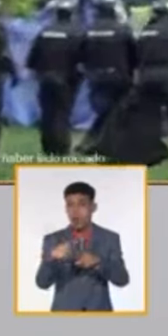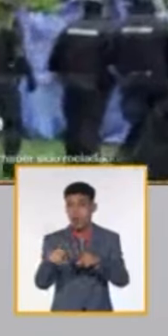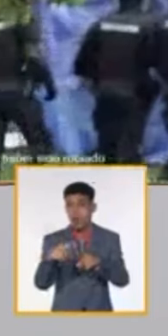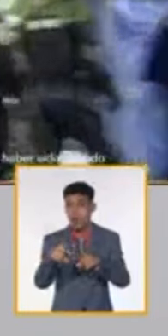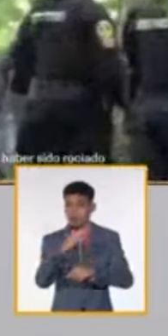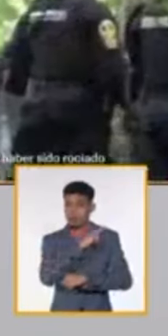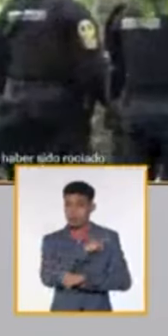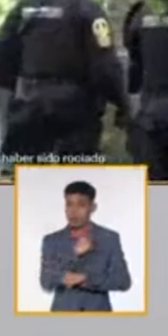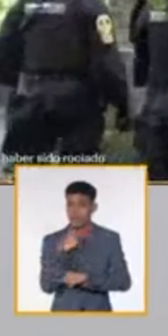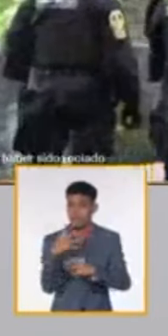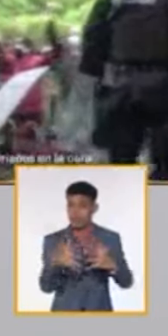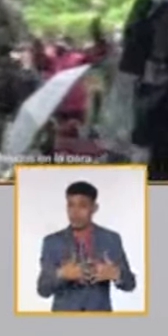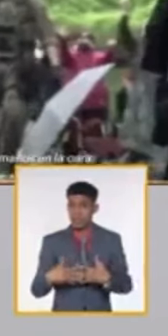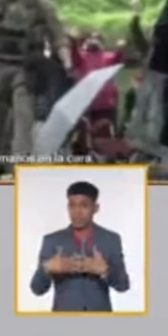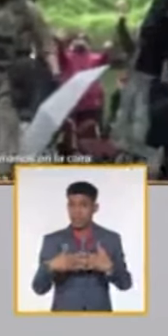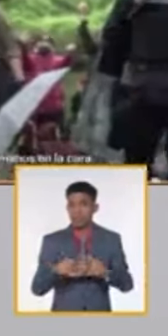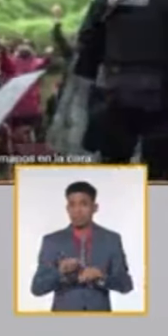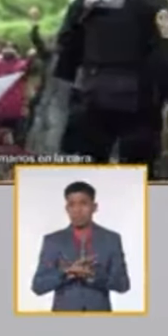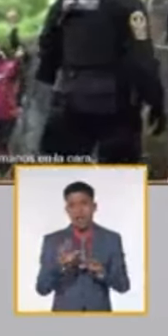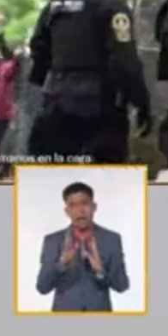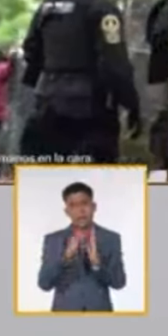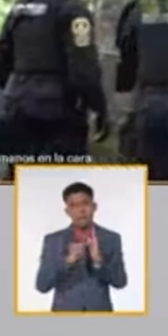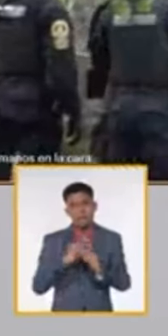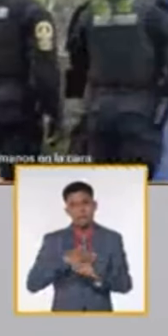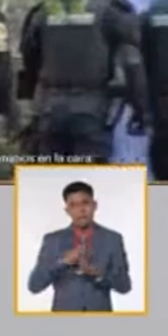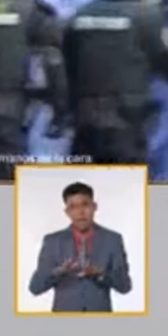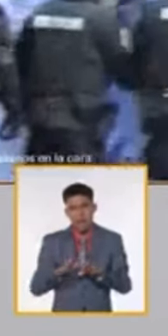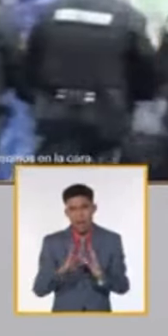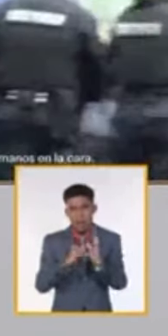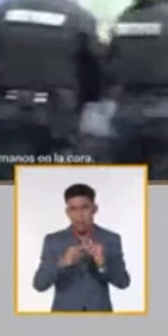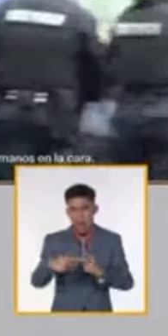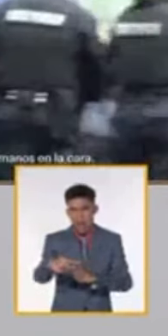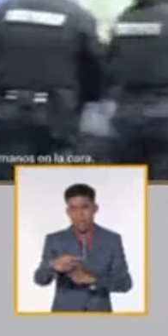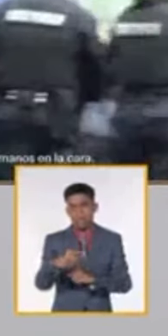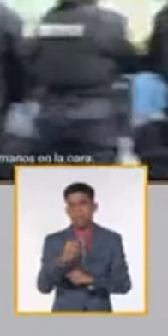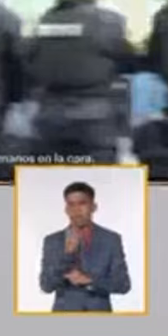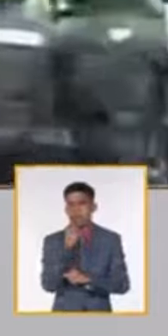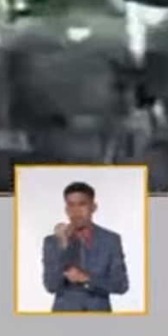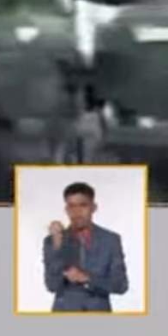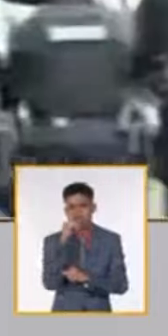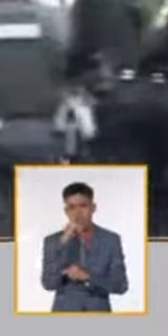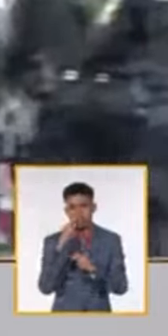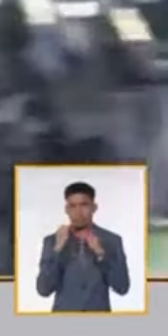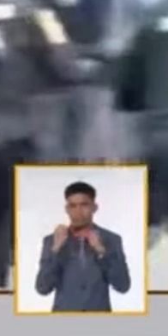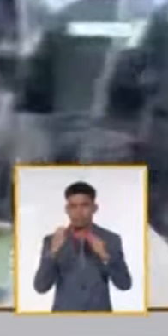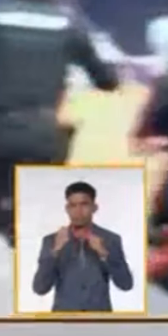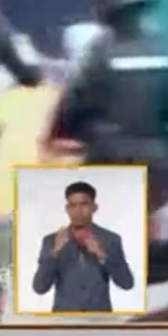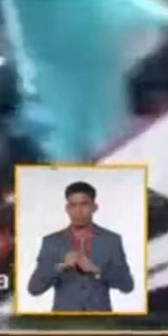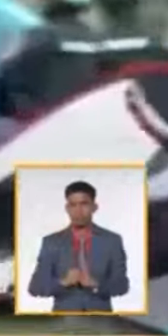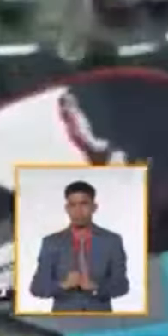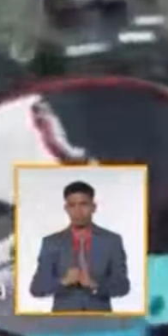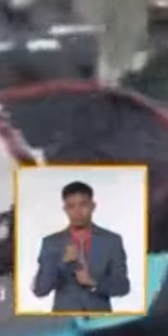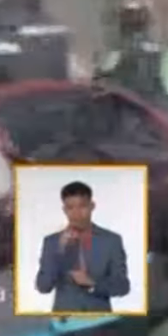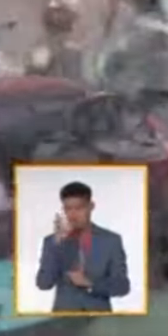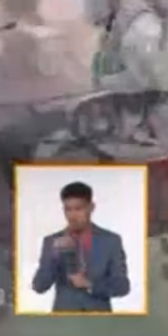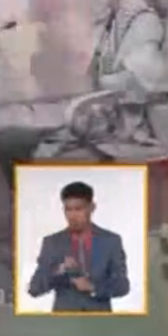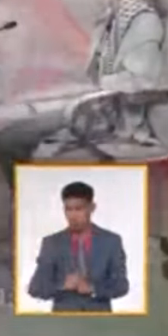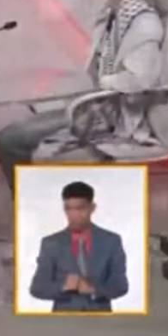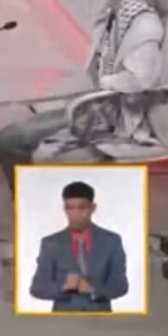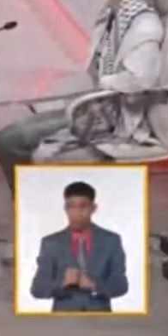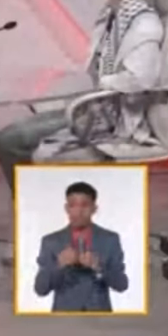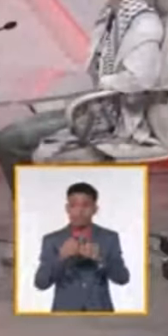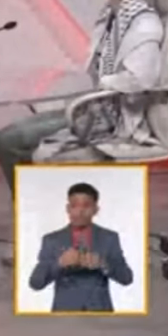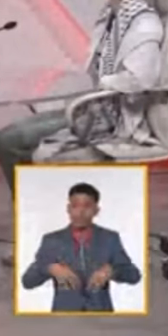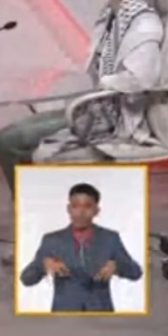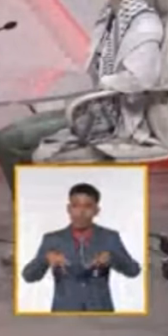no van a querer seguir insistiendo en este tema dentro de poco tiempo. Pero lo que ha sucedido es, de nuevo, la crisis social en Estados Unidos se